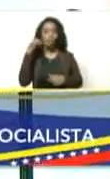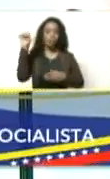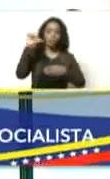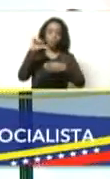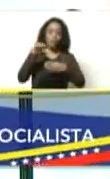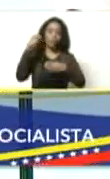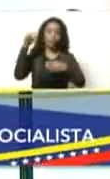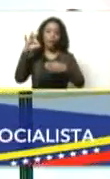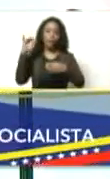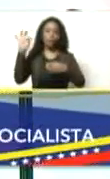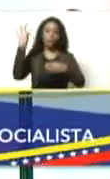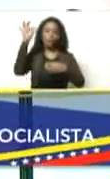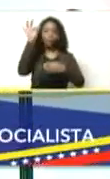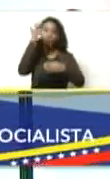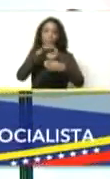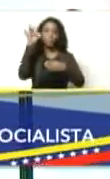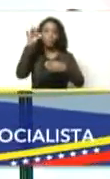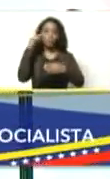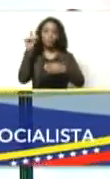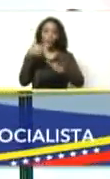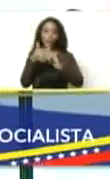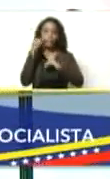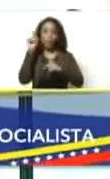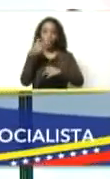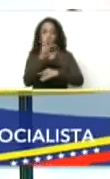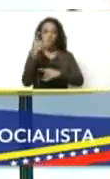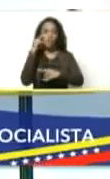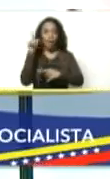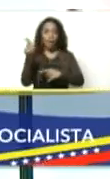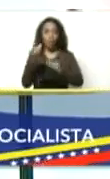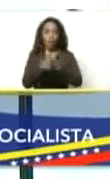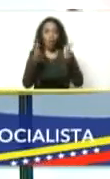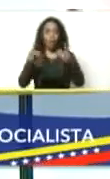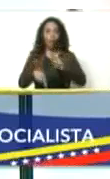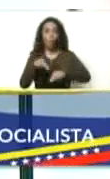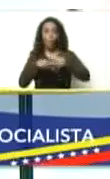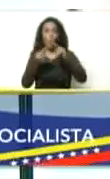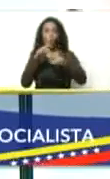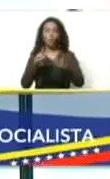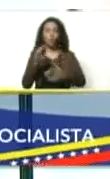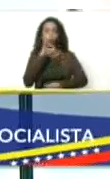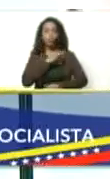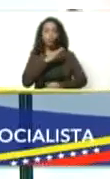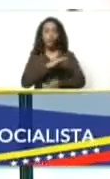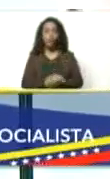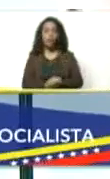Panal 2021. Ustedes son los grandes constructores del socialismo.